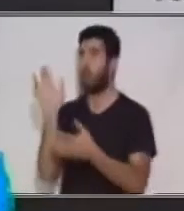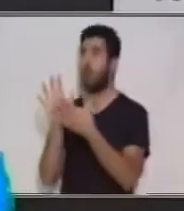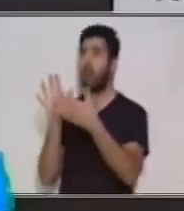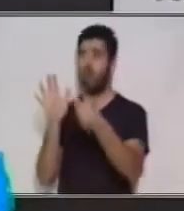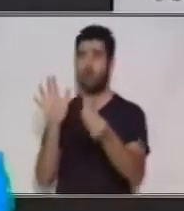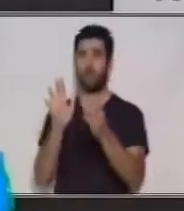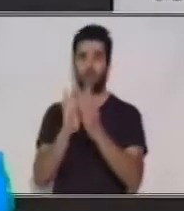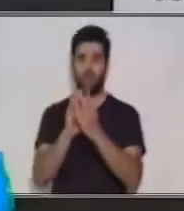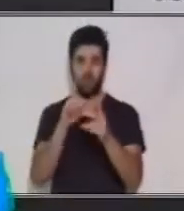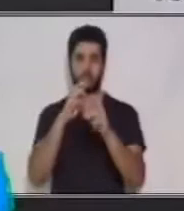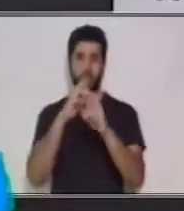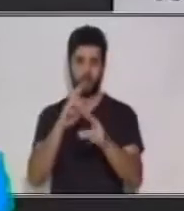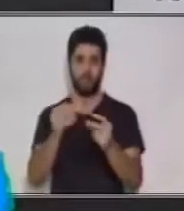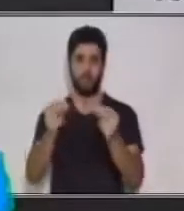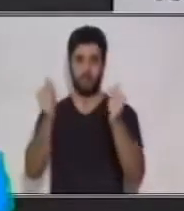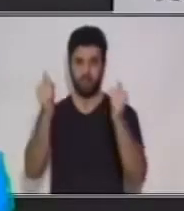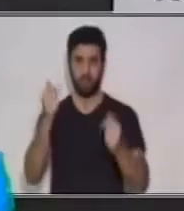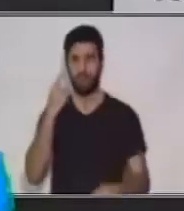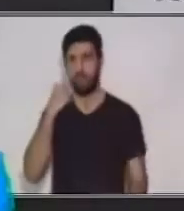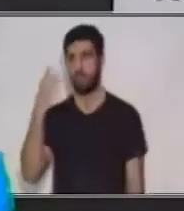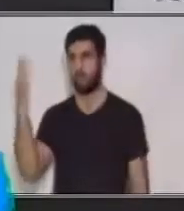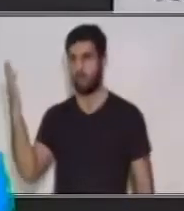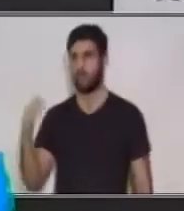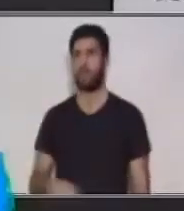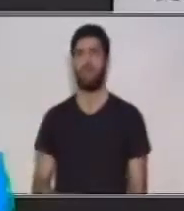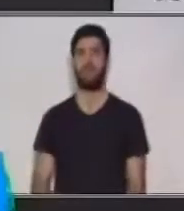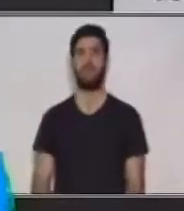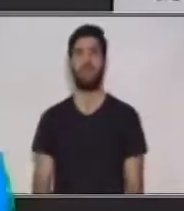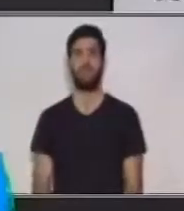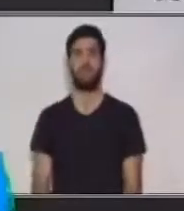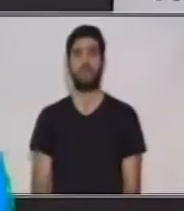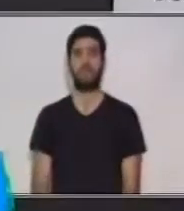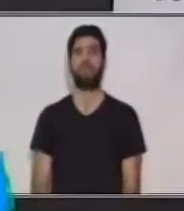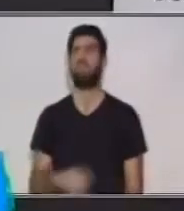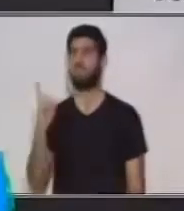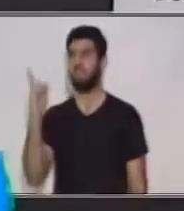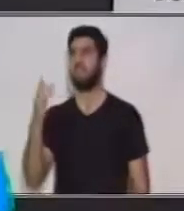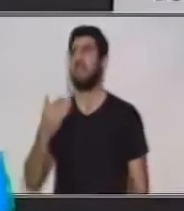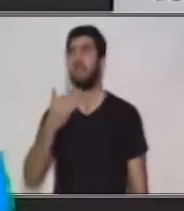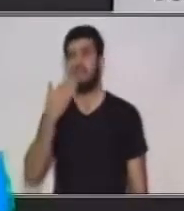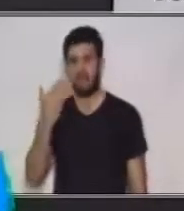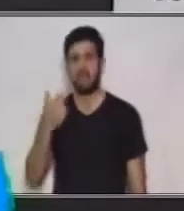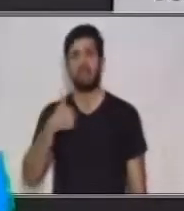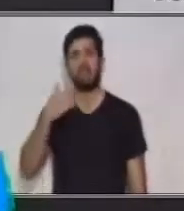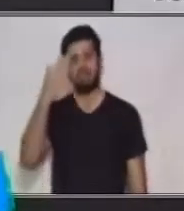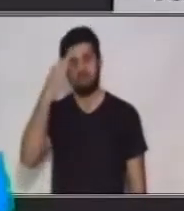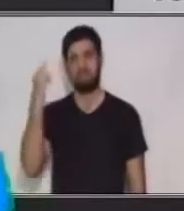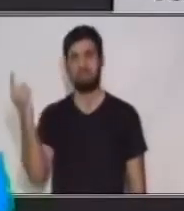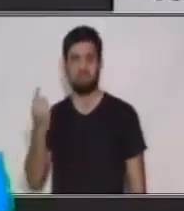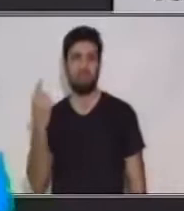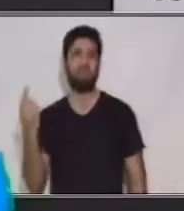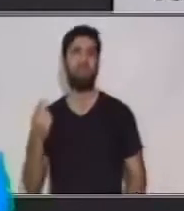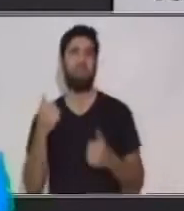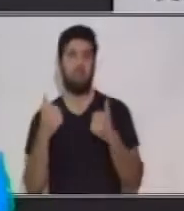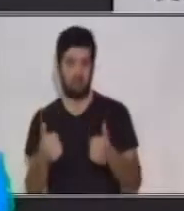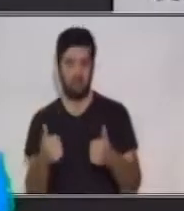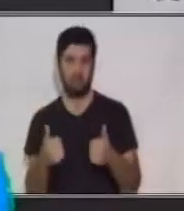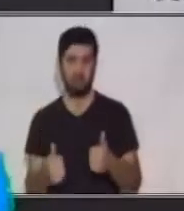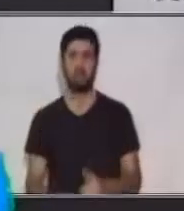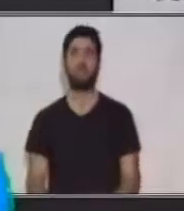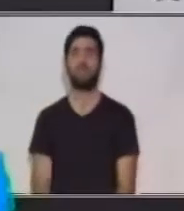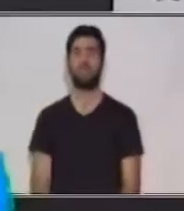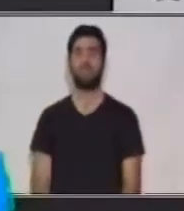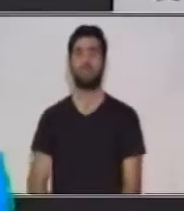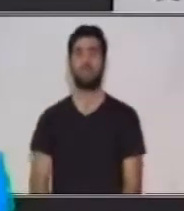puedas realizar la operación. Es una suma muy sencilla, estoy segura que te está yendo súper bien con este tema.